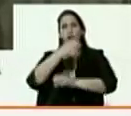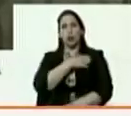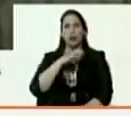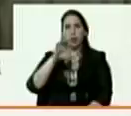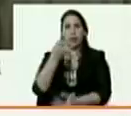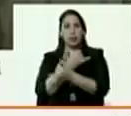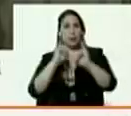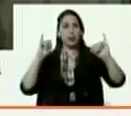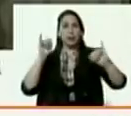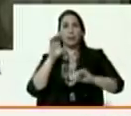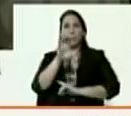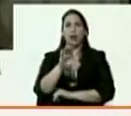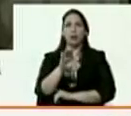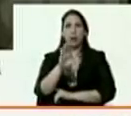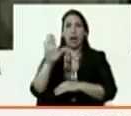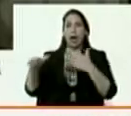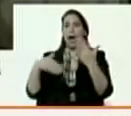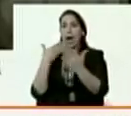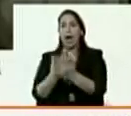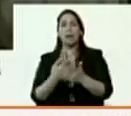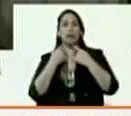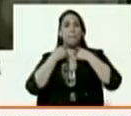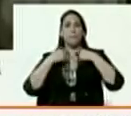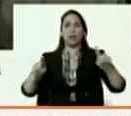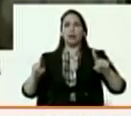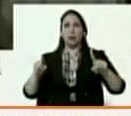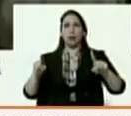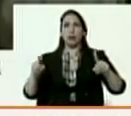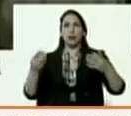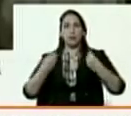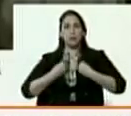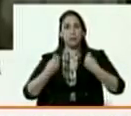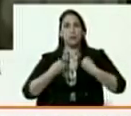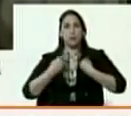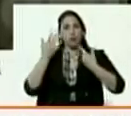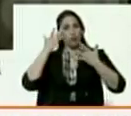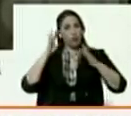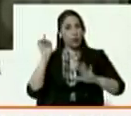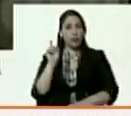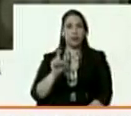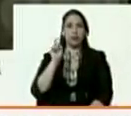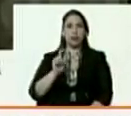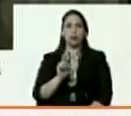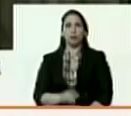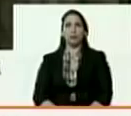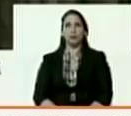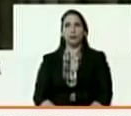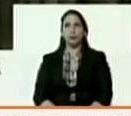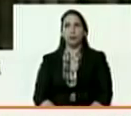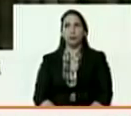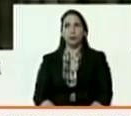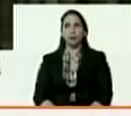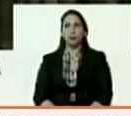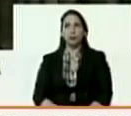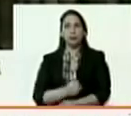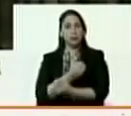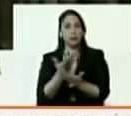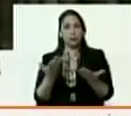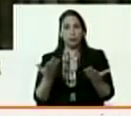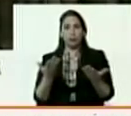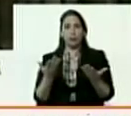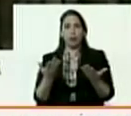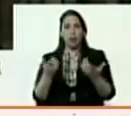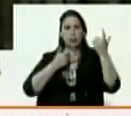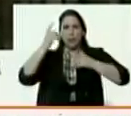de la patria hasta perder la vida si fuese necesario. Es todo.